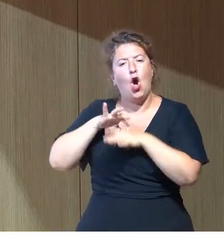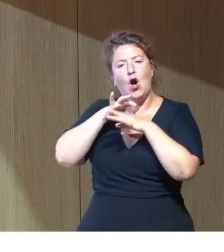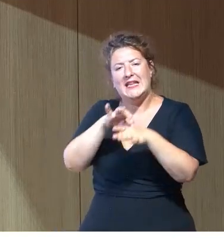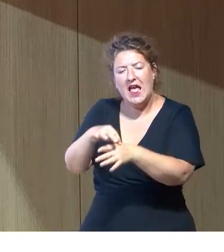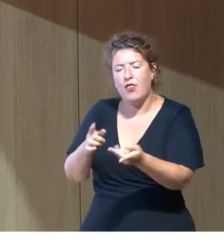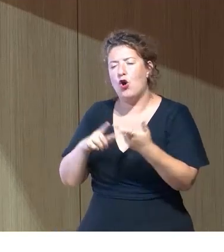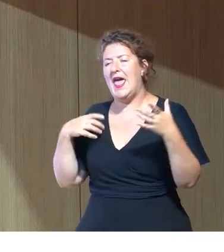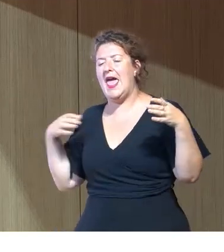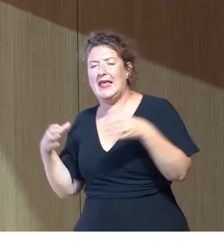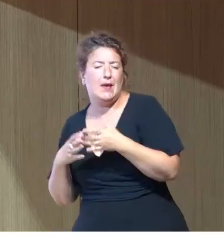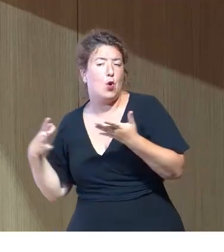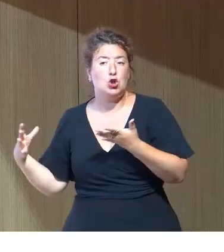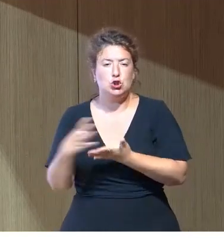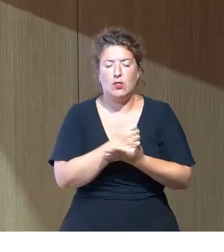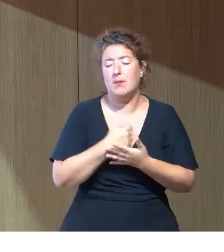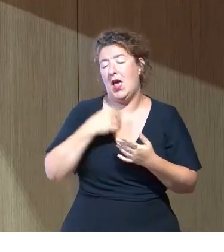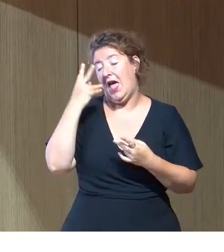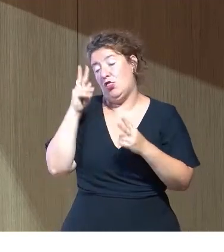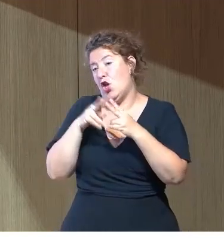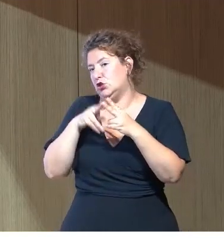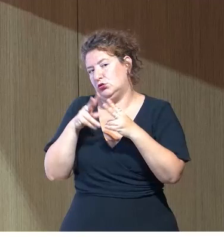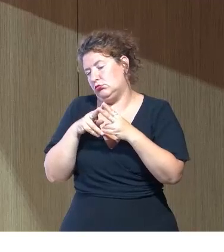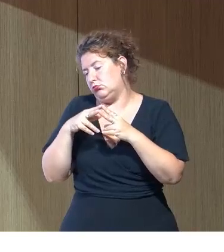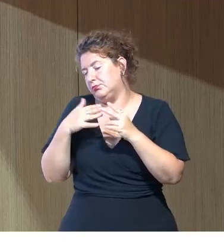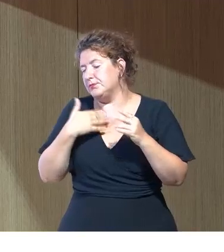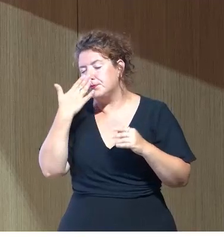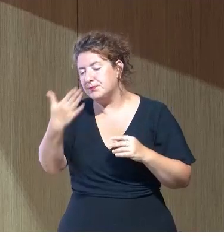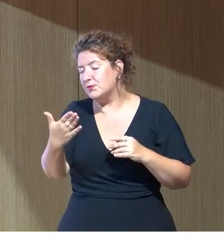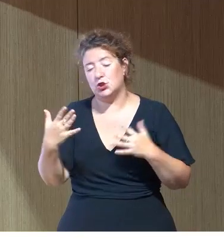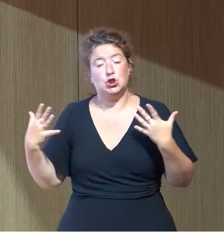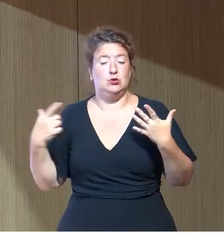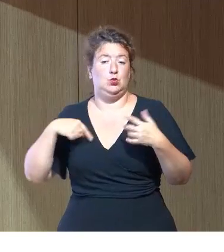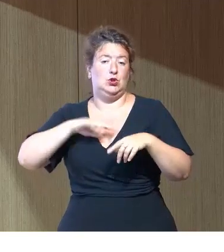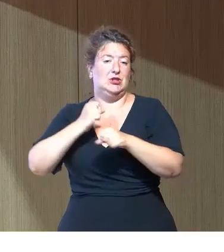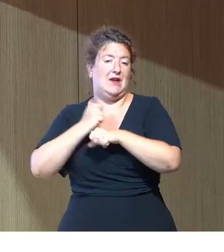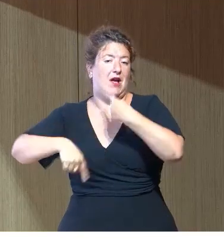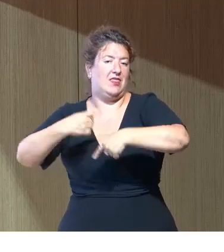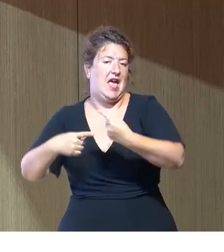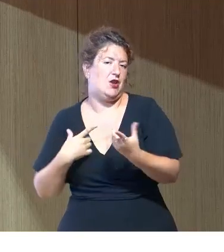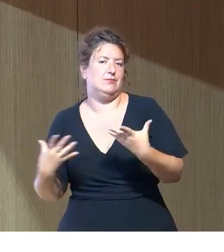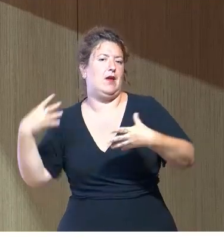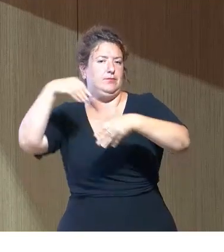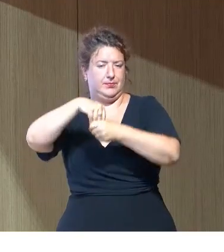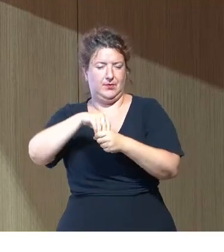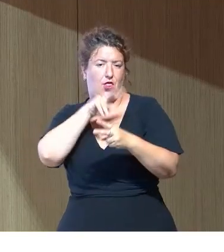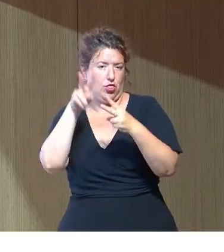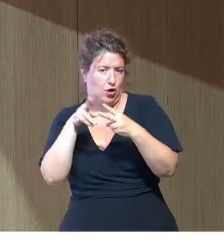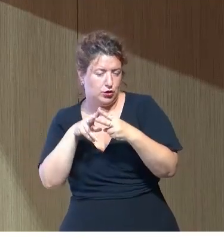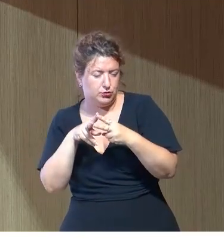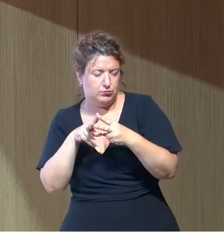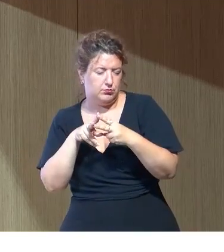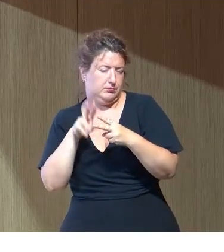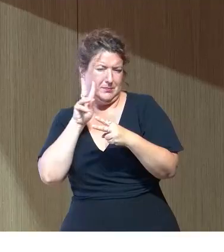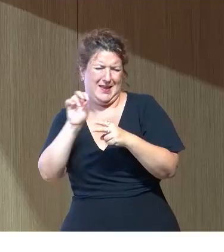con los equipos pero yo creo que hay dos hitos que recogen todo esto y lo muestran de una forma más clara